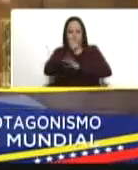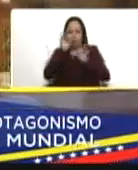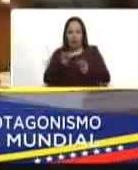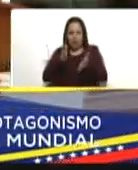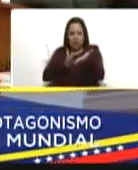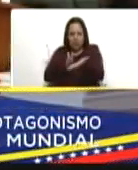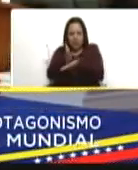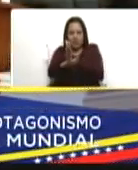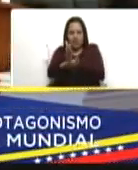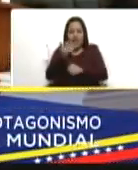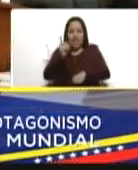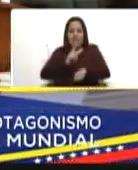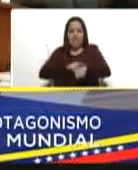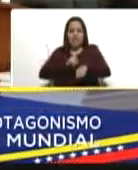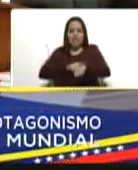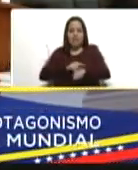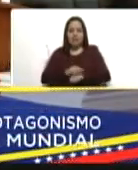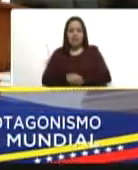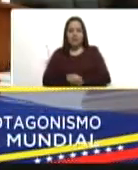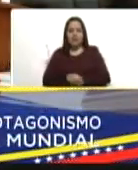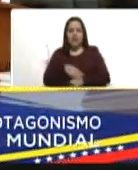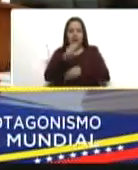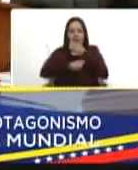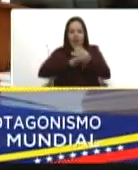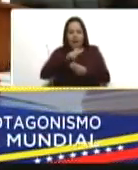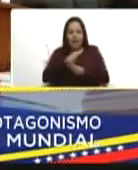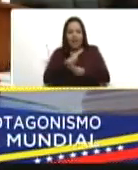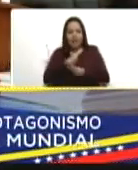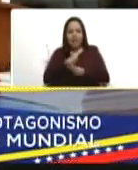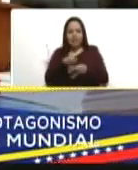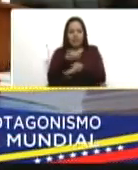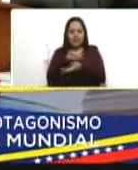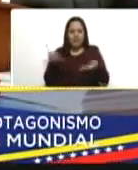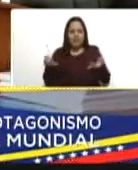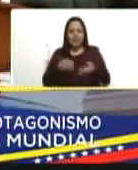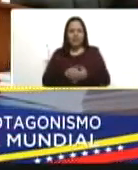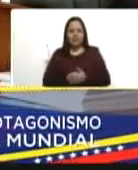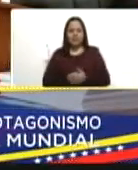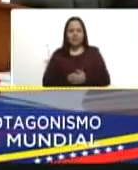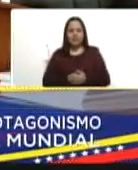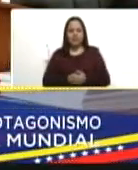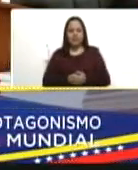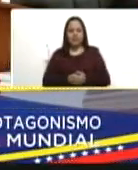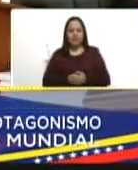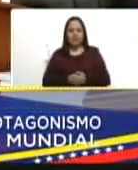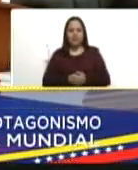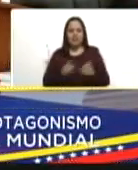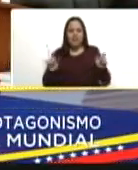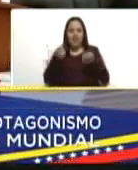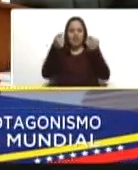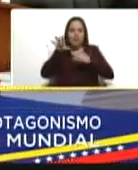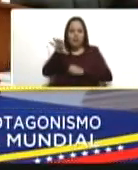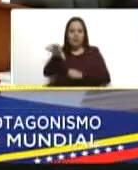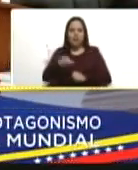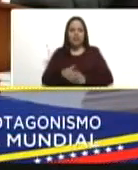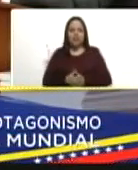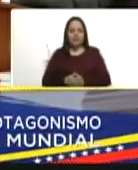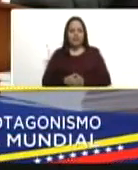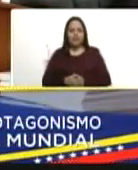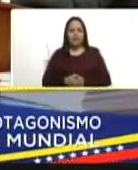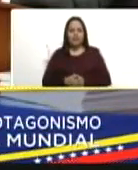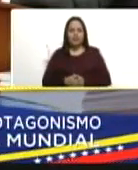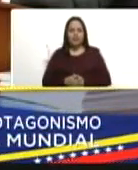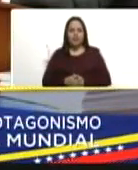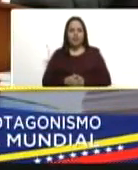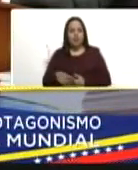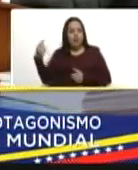el tiempo hará prodigios salvemos la patria lo demás